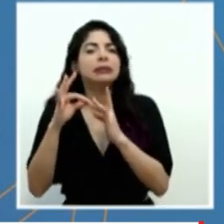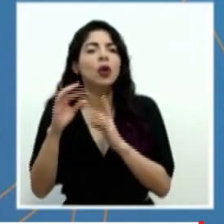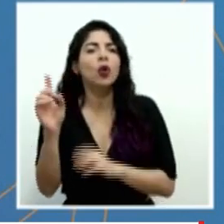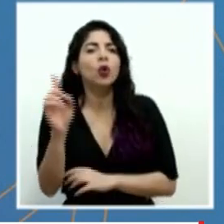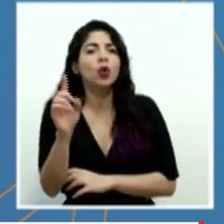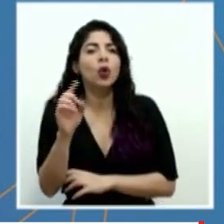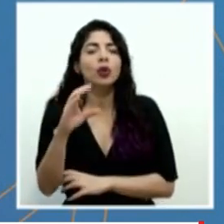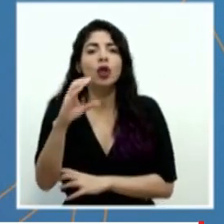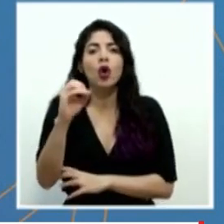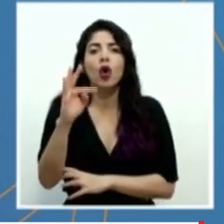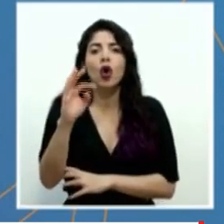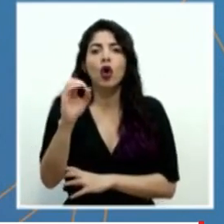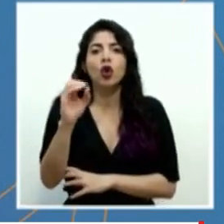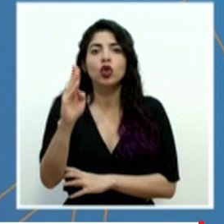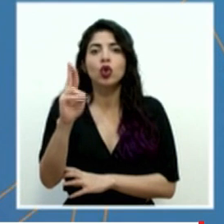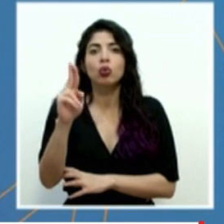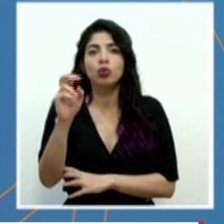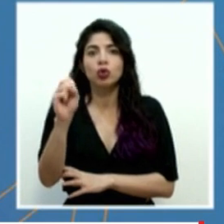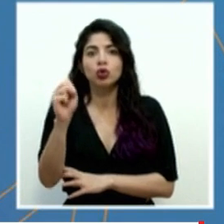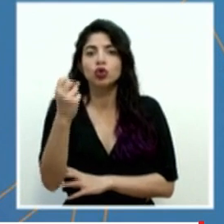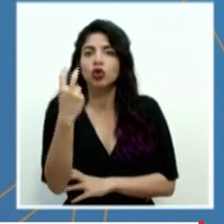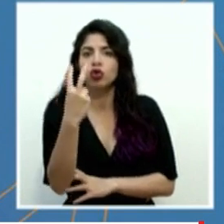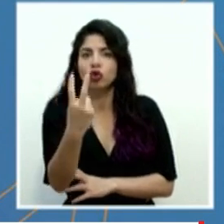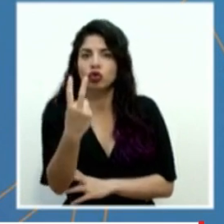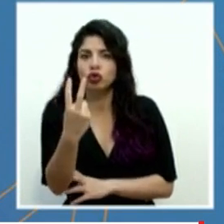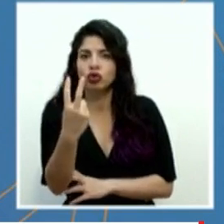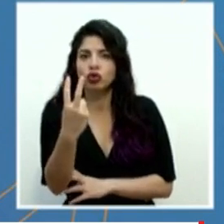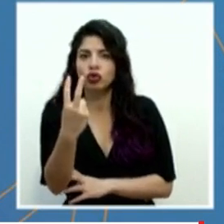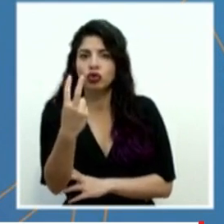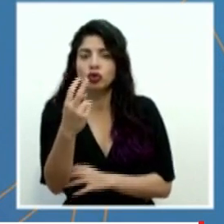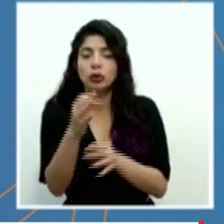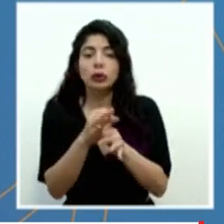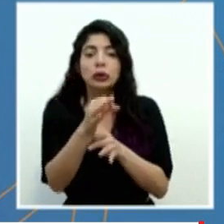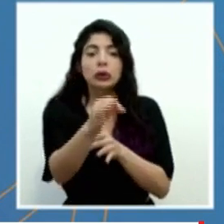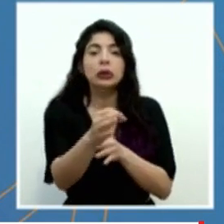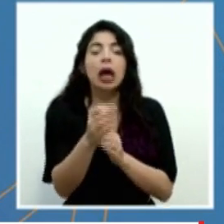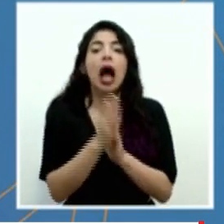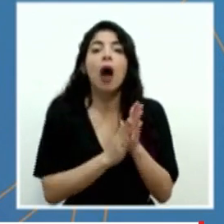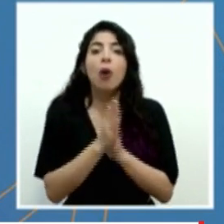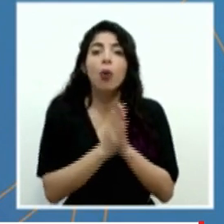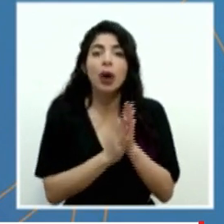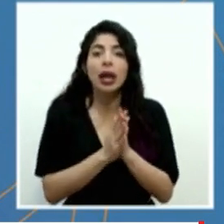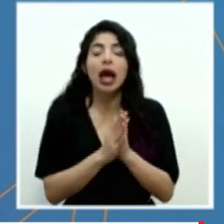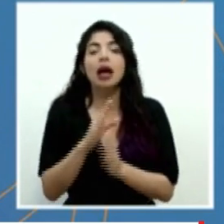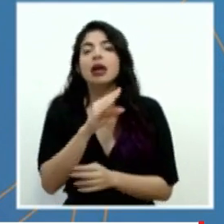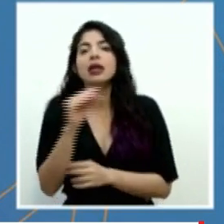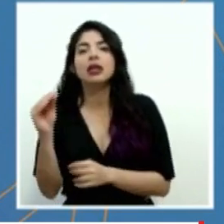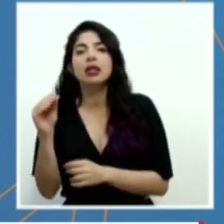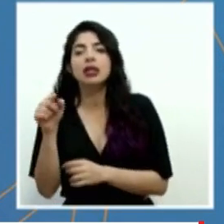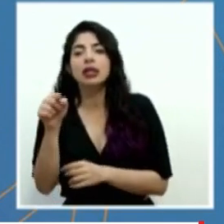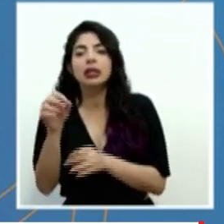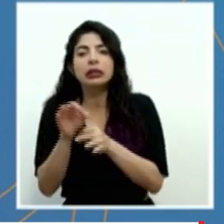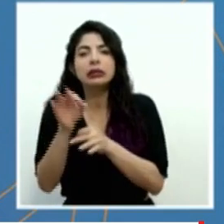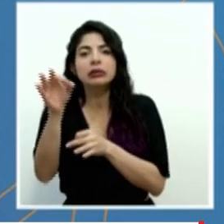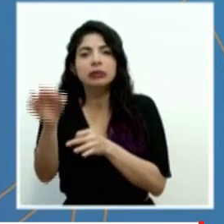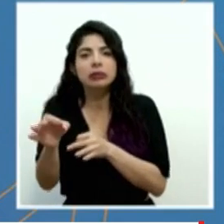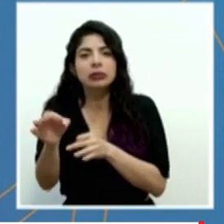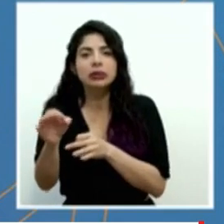específicamente en el cantón de Cotobruz dos distritos, el distrito de Aguabuena y el distrito